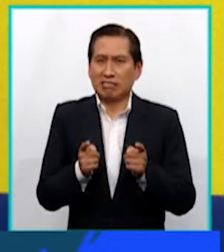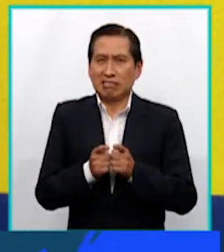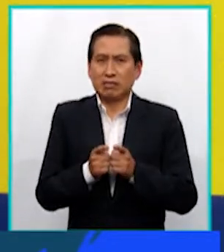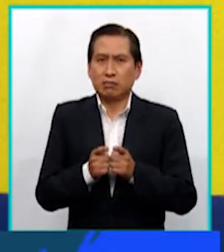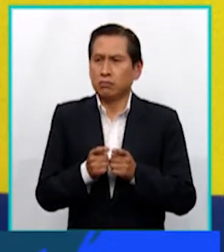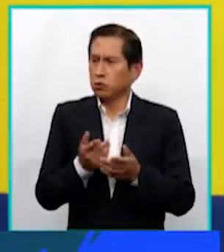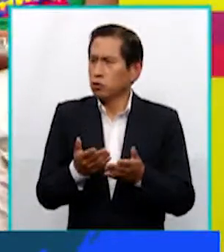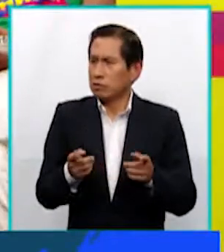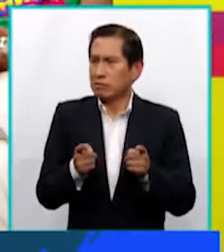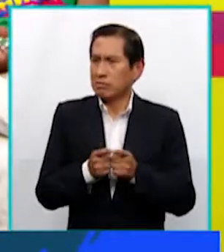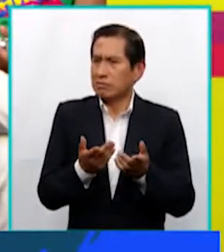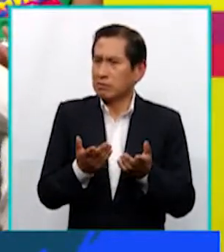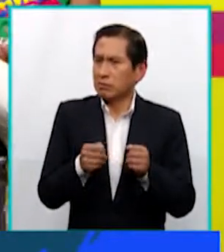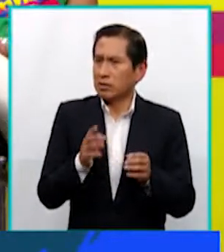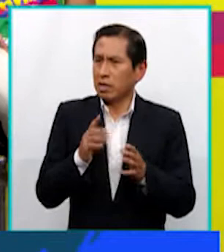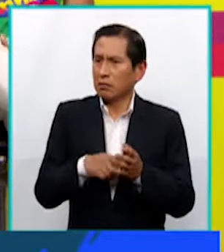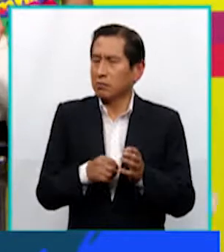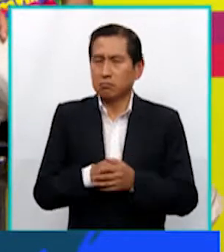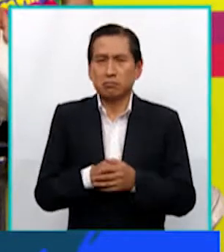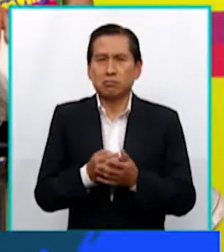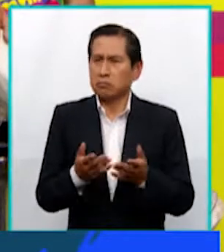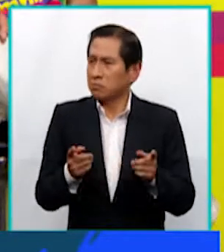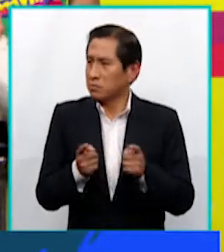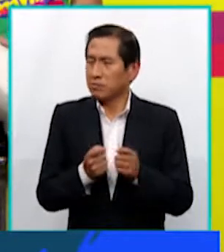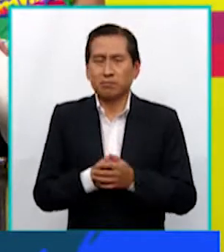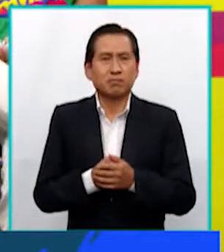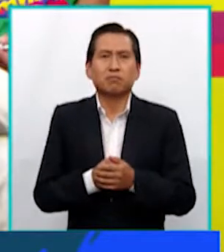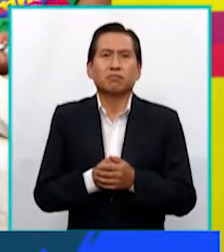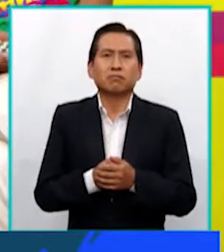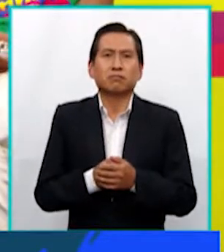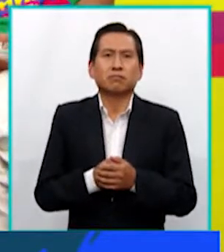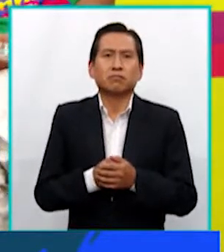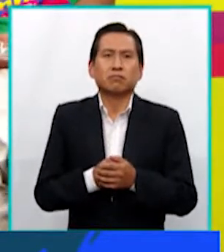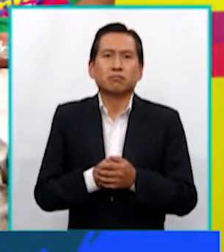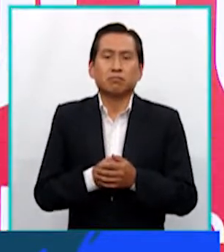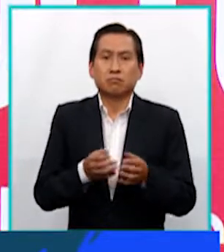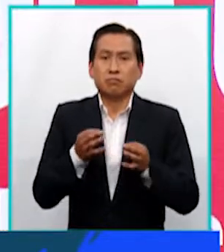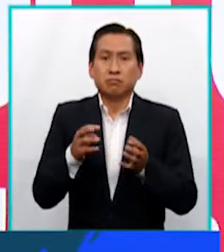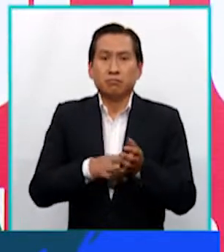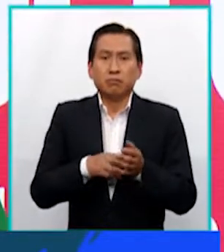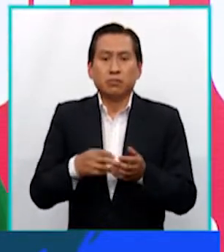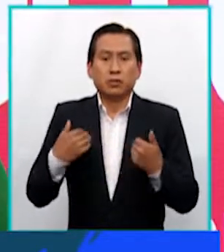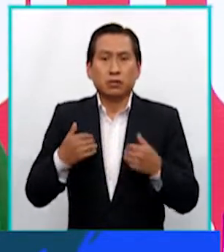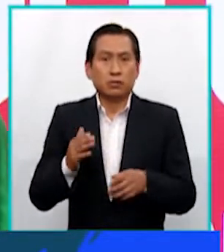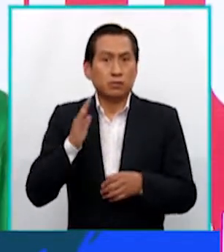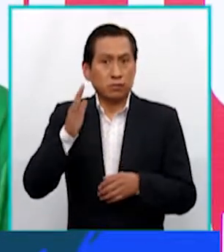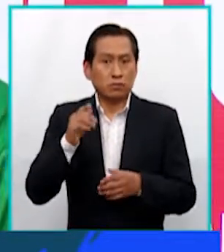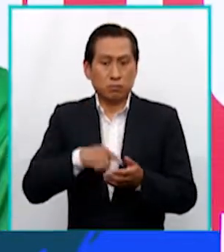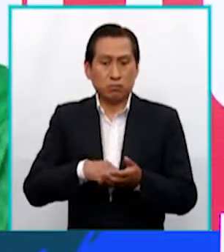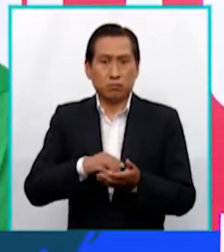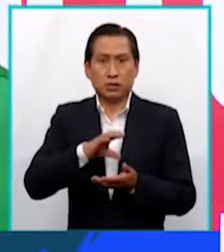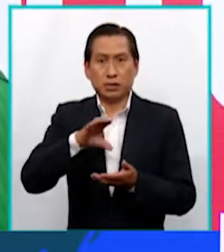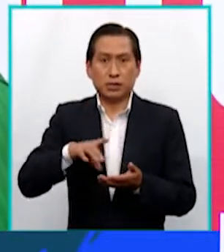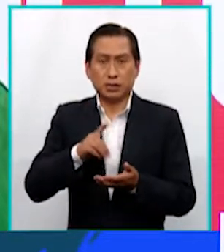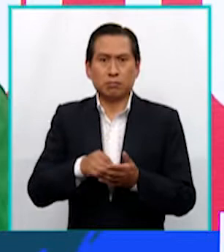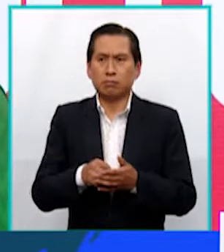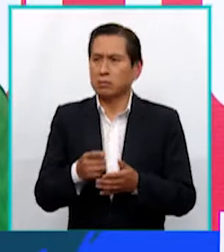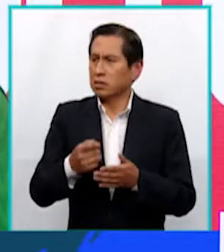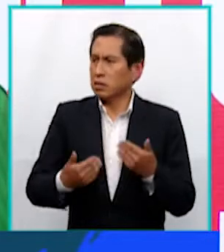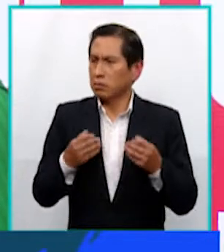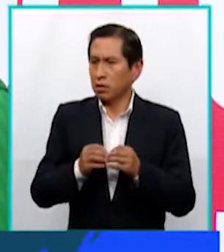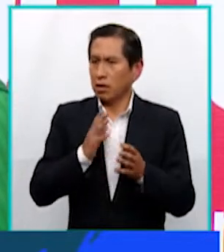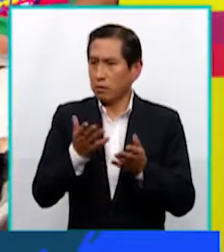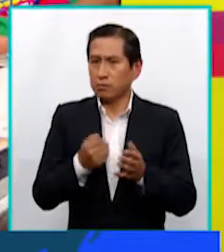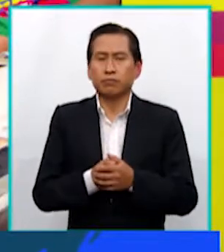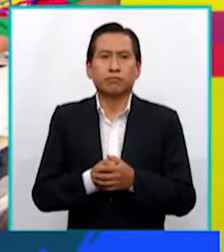ver, esas cositas, ¿se pueden hablar de esas cositas? No, que tal vez voy a explicar qué es lo que se viene en el siguiente álbum. A ver, Gerson, te toca hablar,